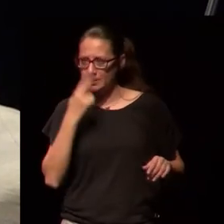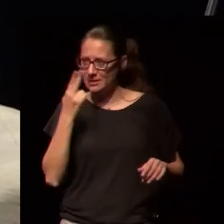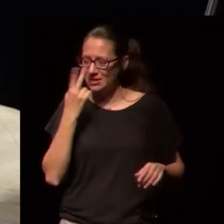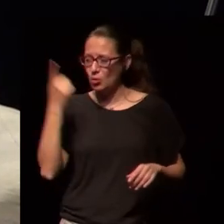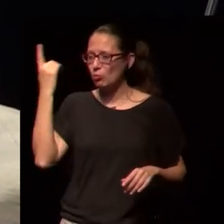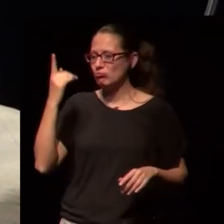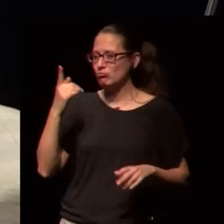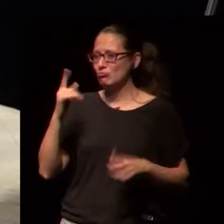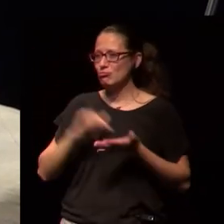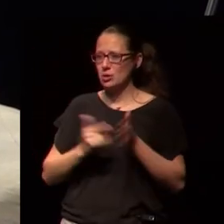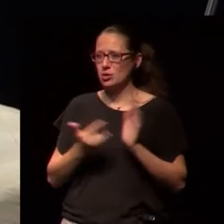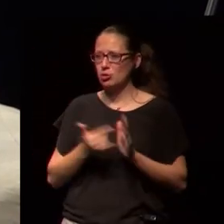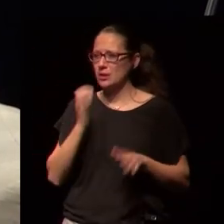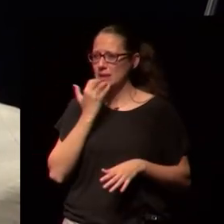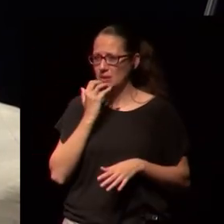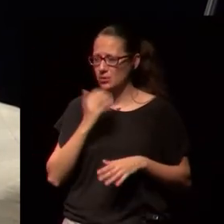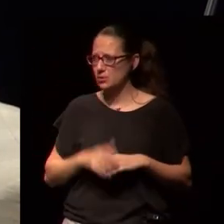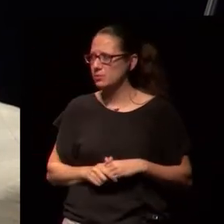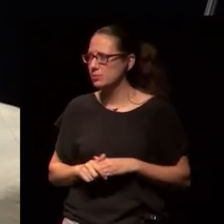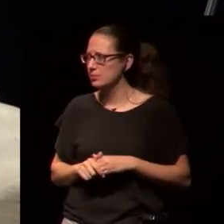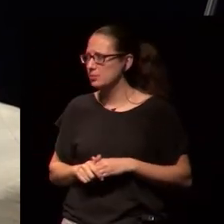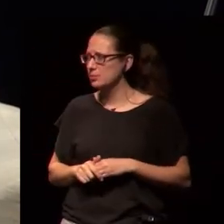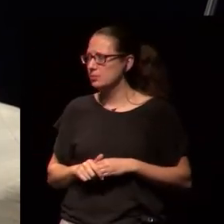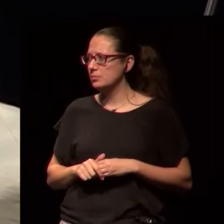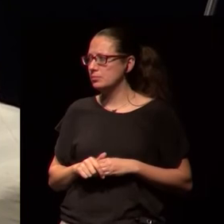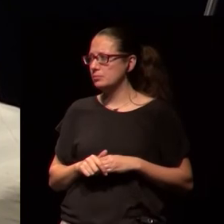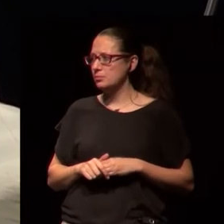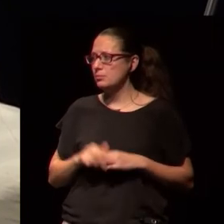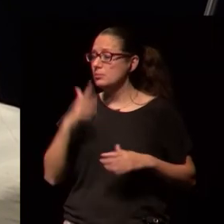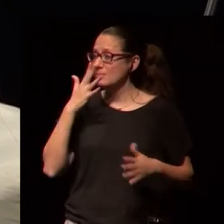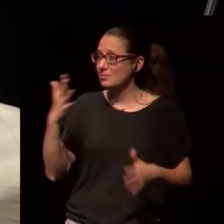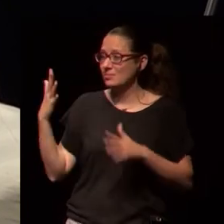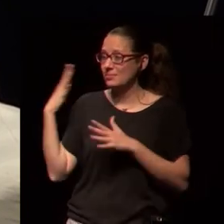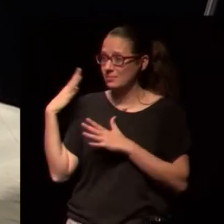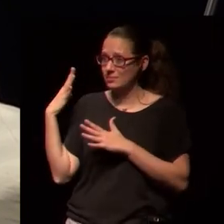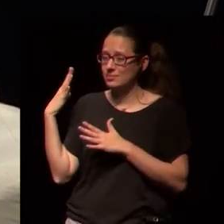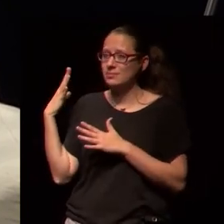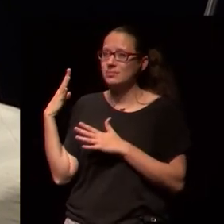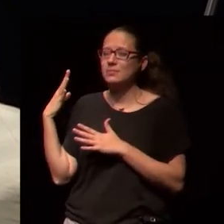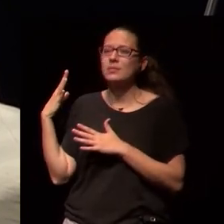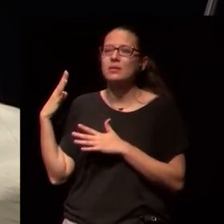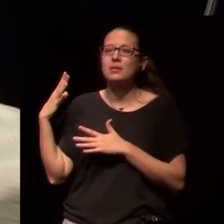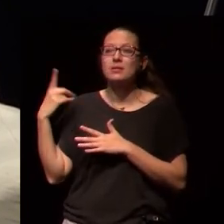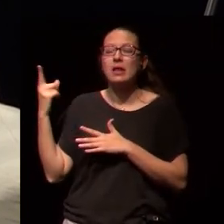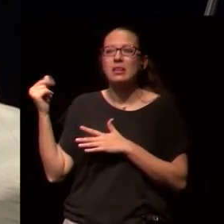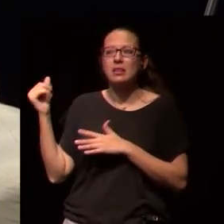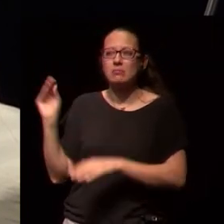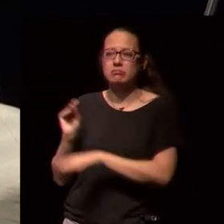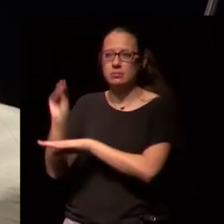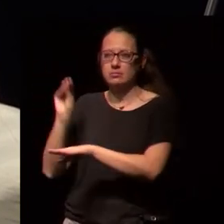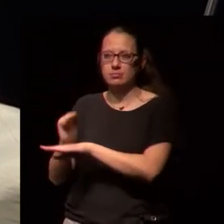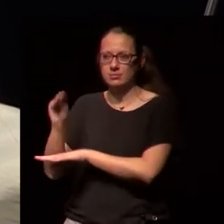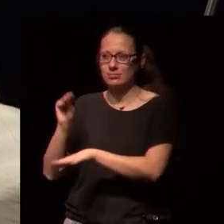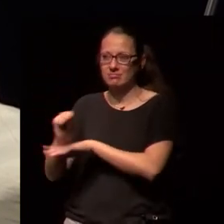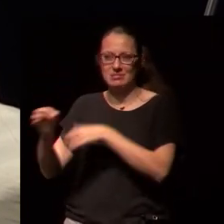griego. Un proyecto griego. Hace 10 años recibían financiación de forma sistemática